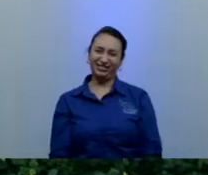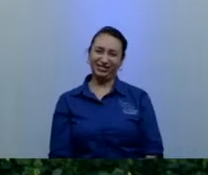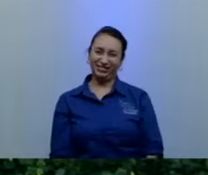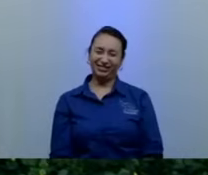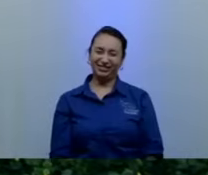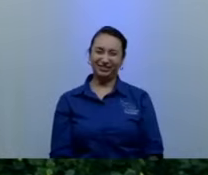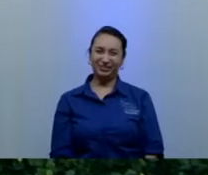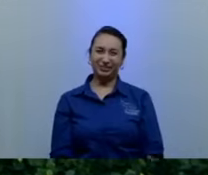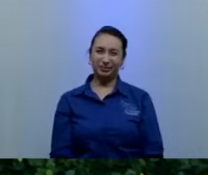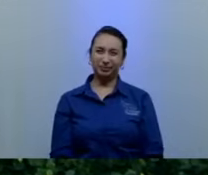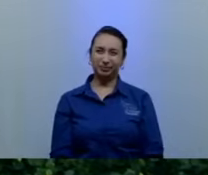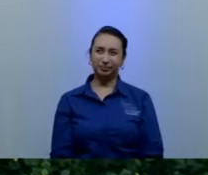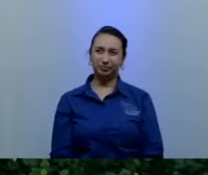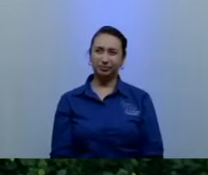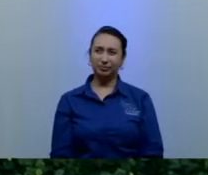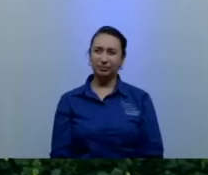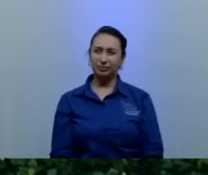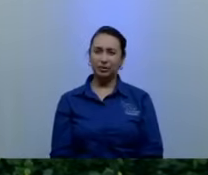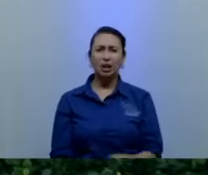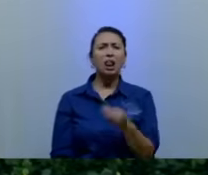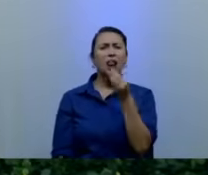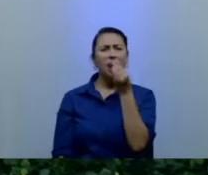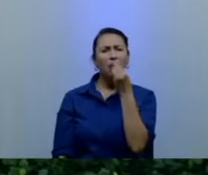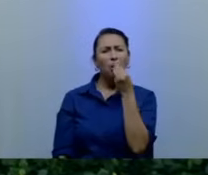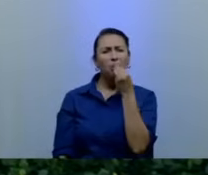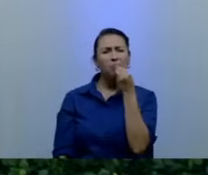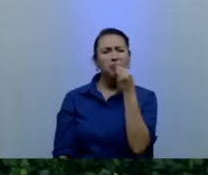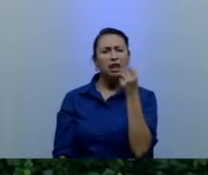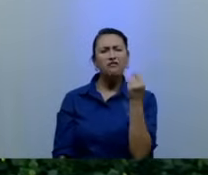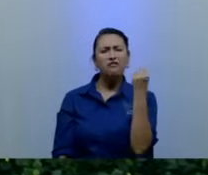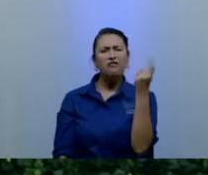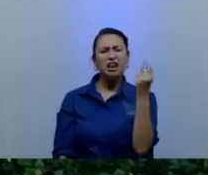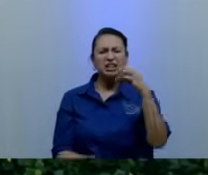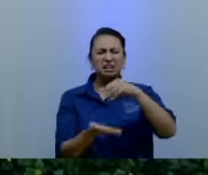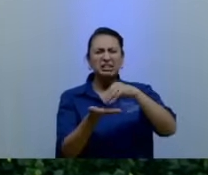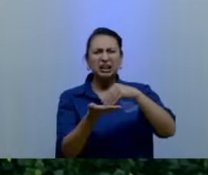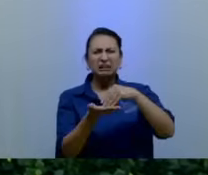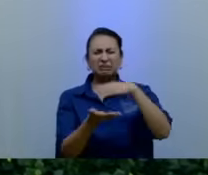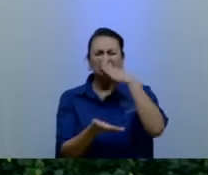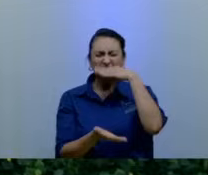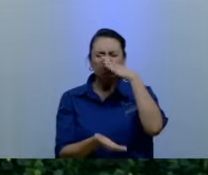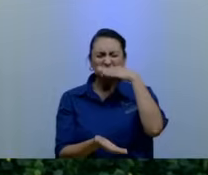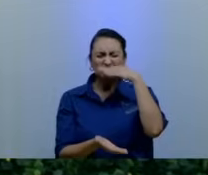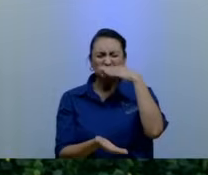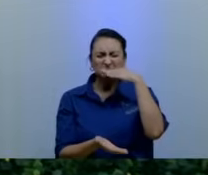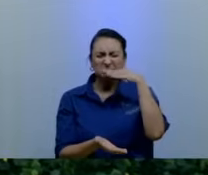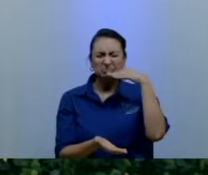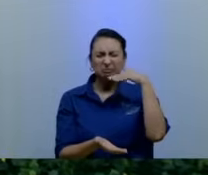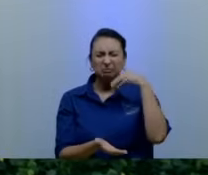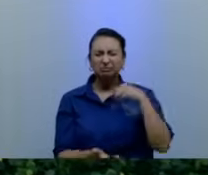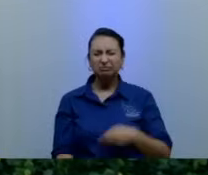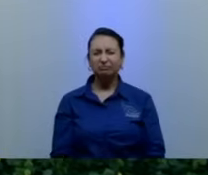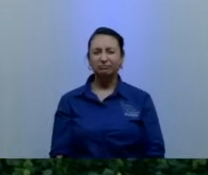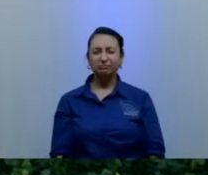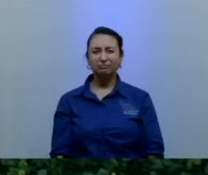Entonces, ¿se come sin sal insípido? No. ¿O hay gusto en la clara del huevo?